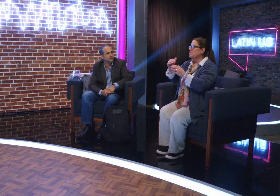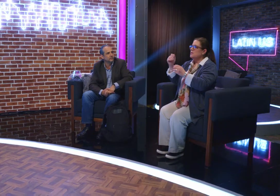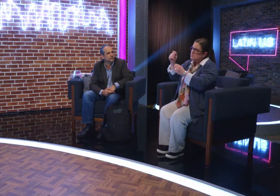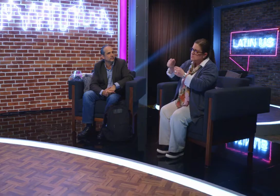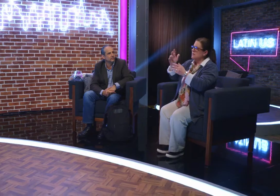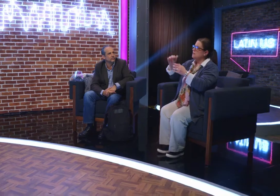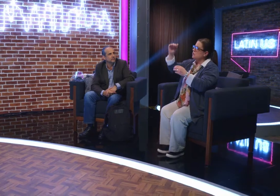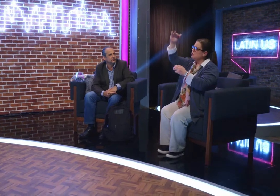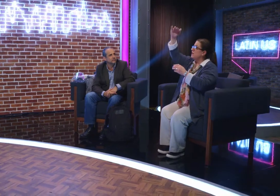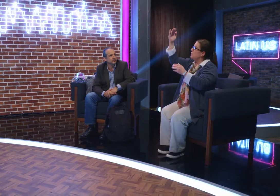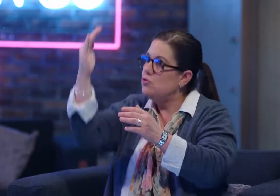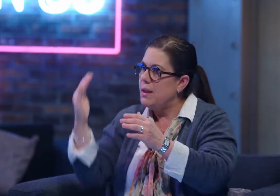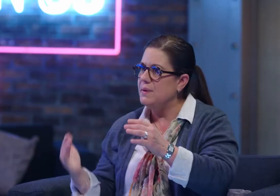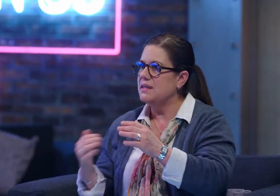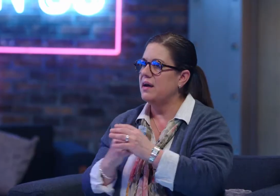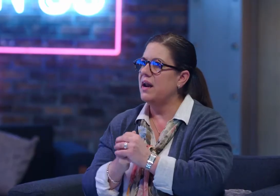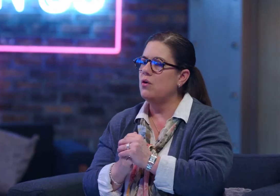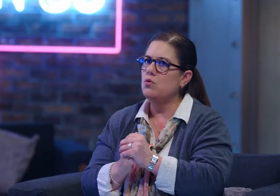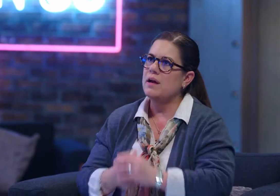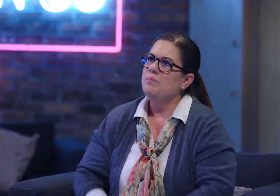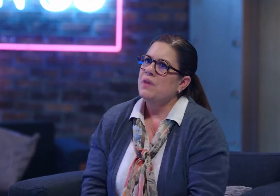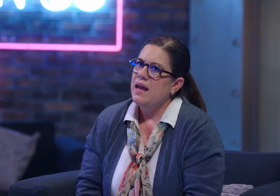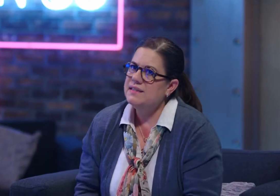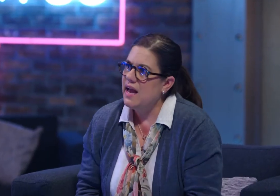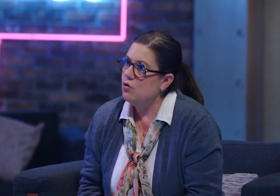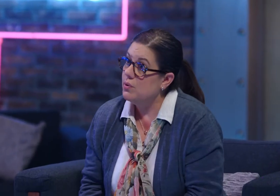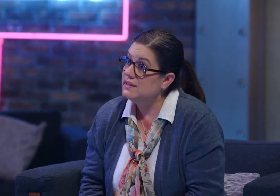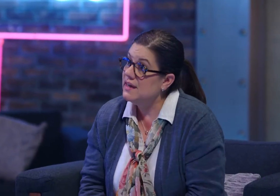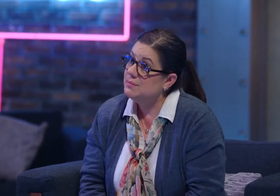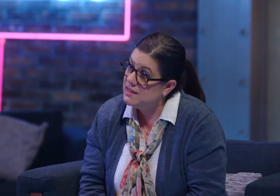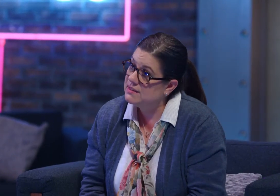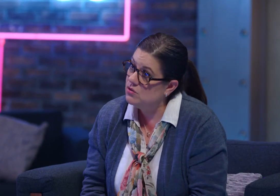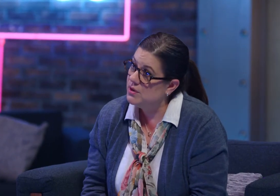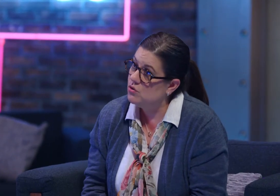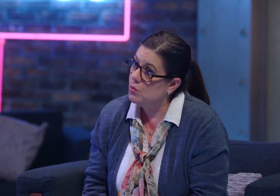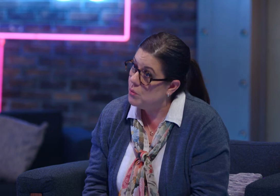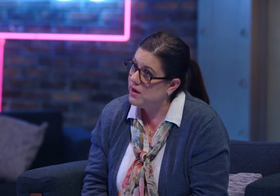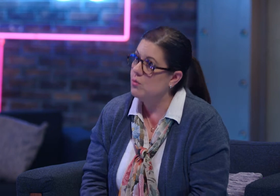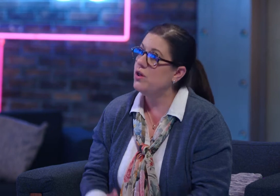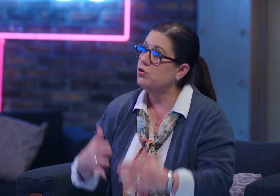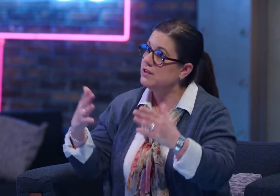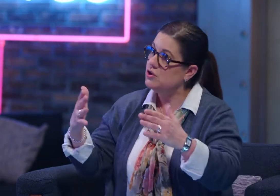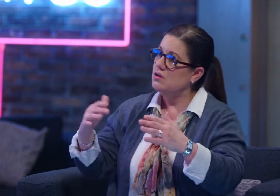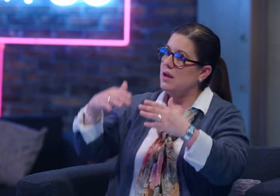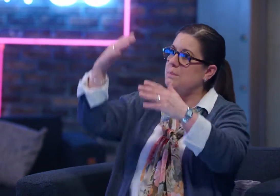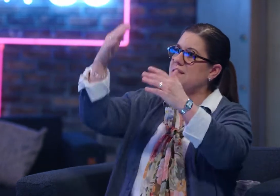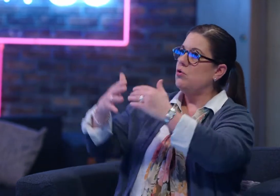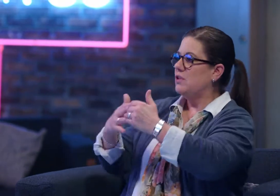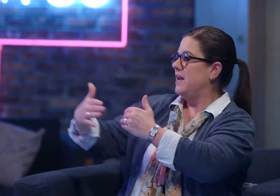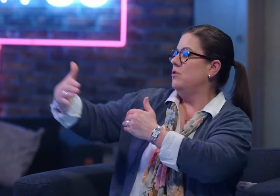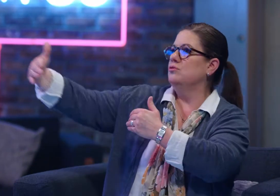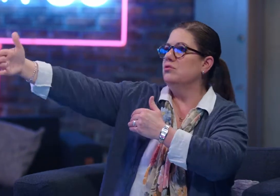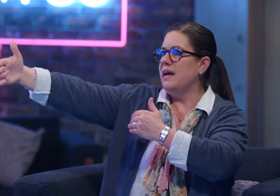tratamiento. Se interviene con un tratamiento, empieza a bajar la curva. Ese algo pueden ser las medidas que el gobierno pone, como de contención.